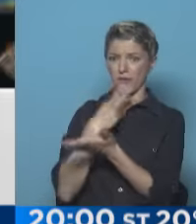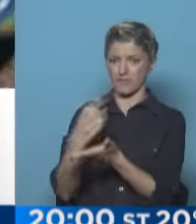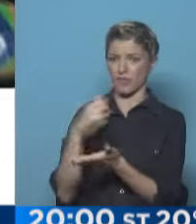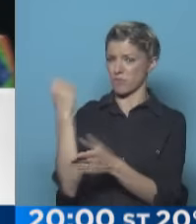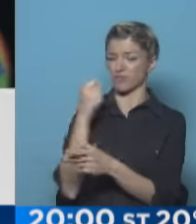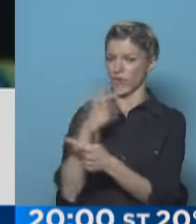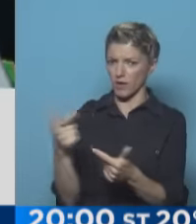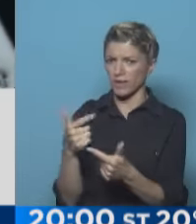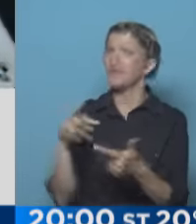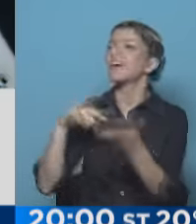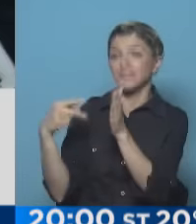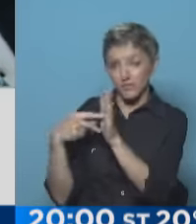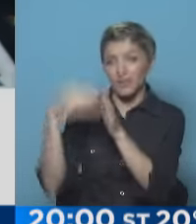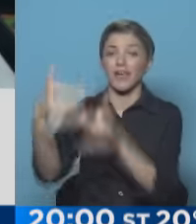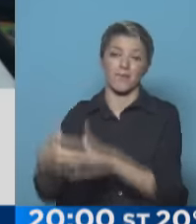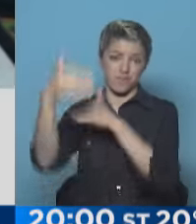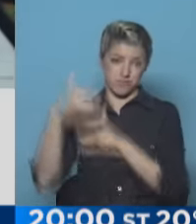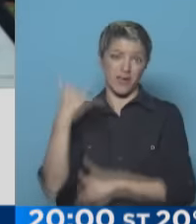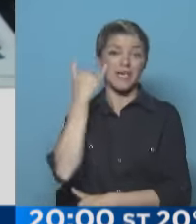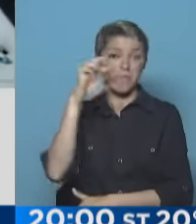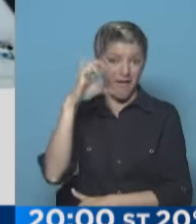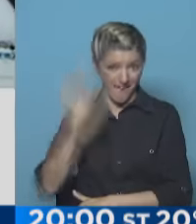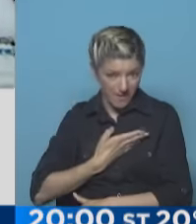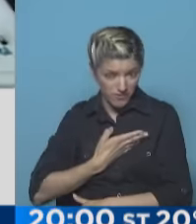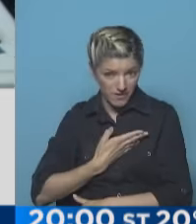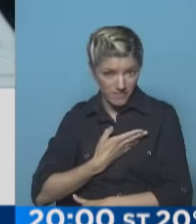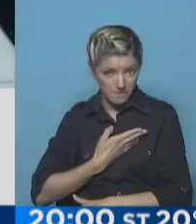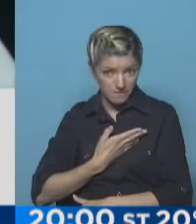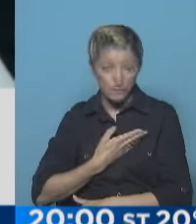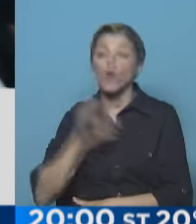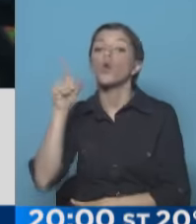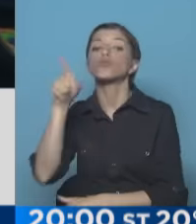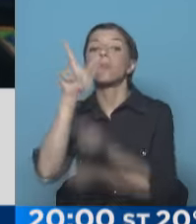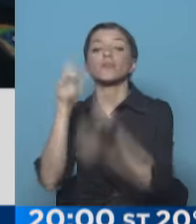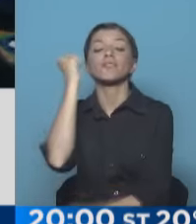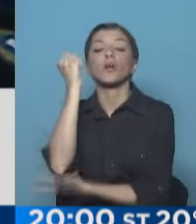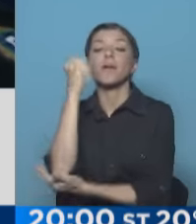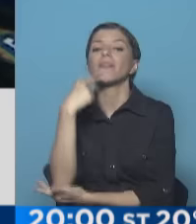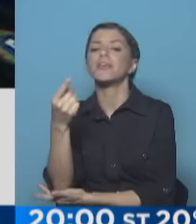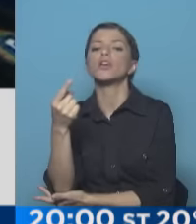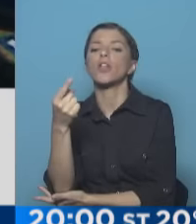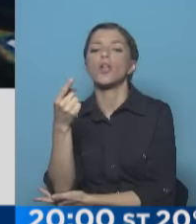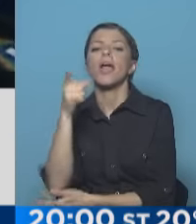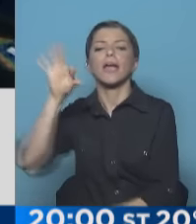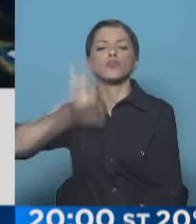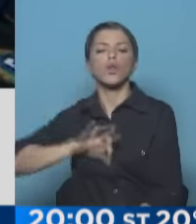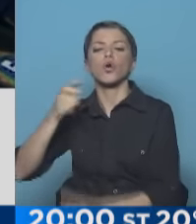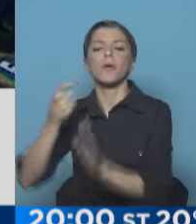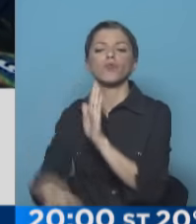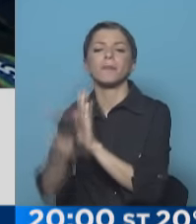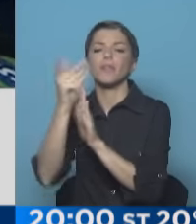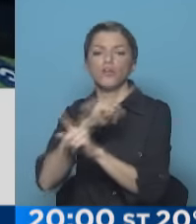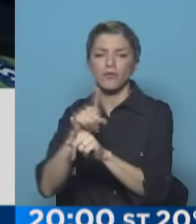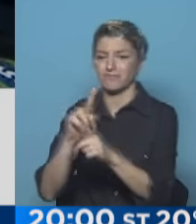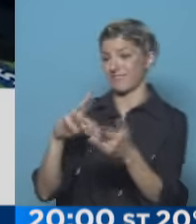decir que que quieren volver para atrás con ipf cuando dijeron sus economistas que no daba para más aumentar Los sueldos y las jubilaciones